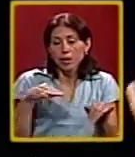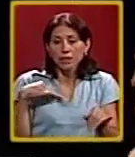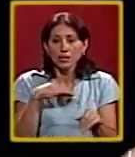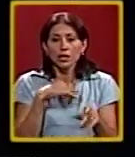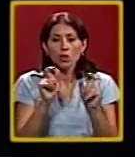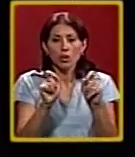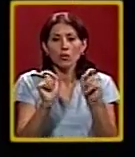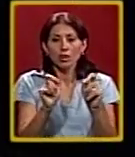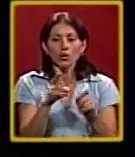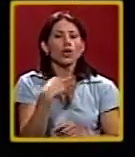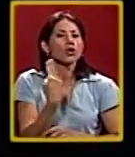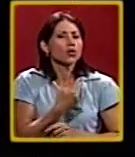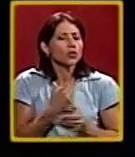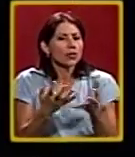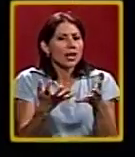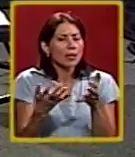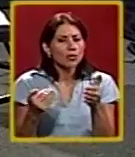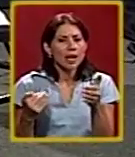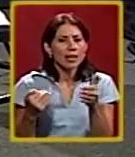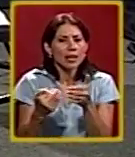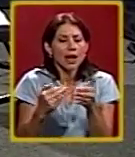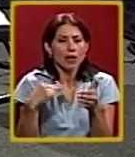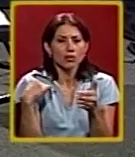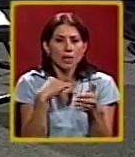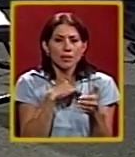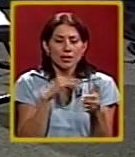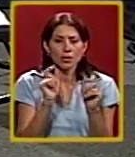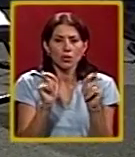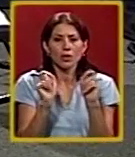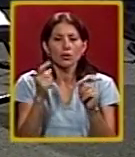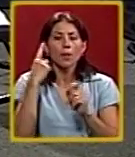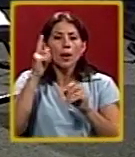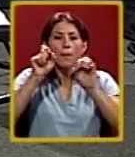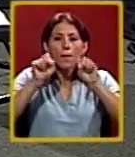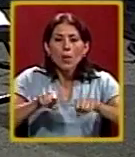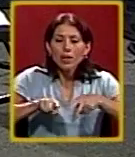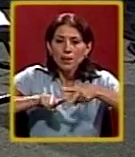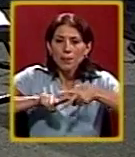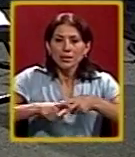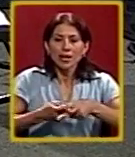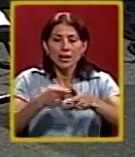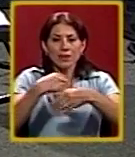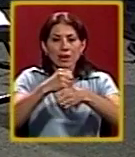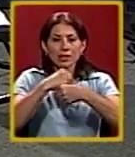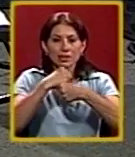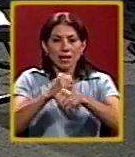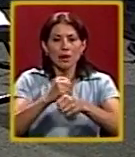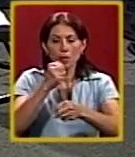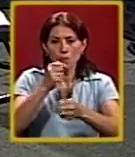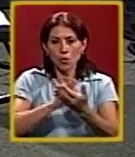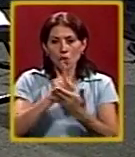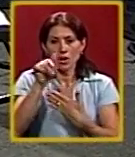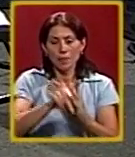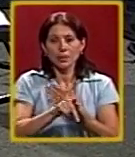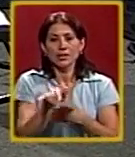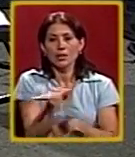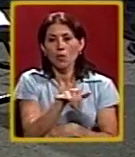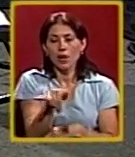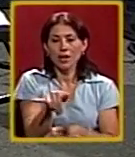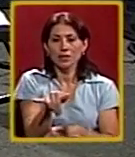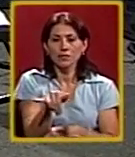hemos buscado acercarnos mucho a él para poder empezar a realizar programas de ese tipo, al igual que